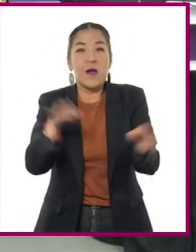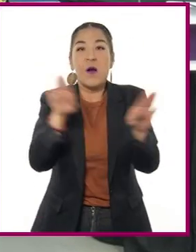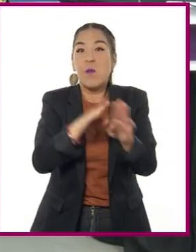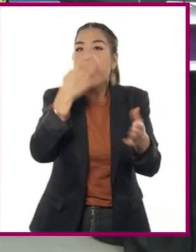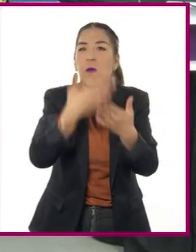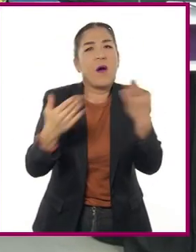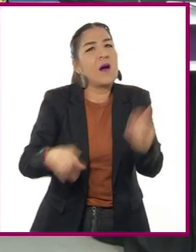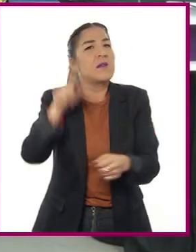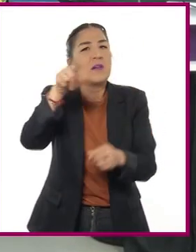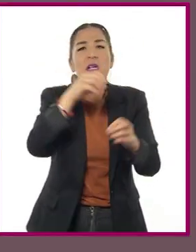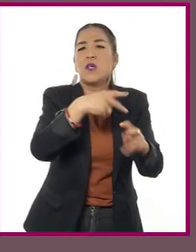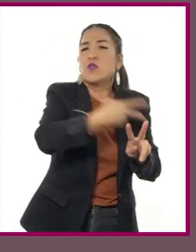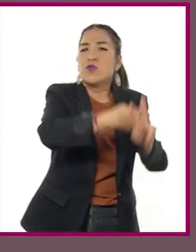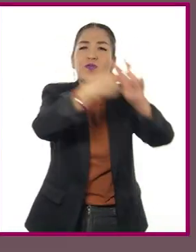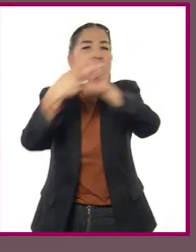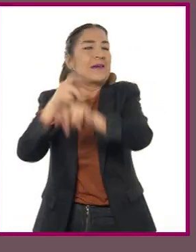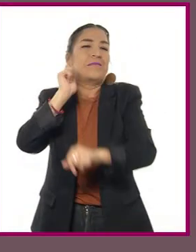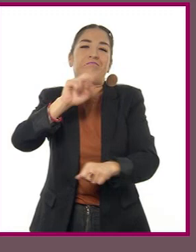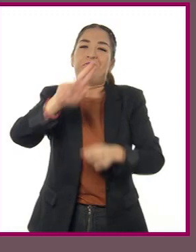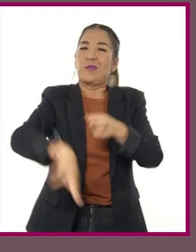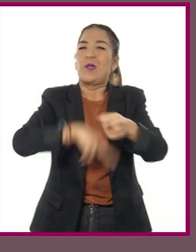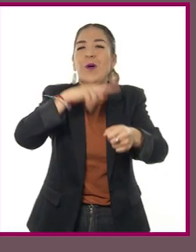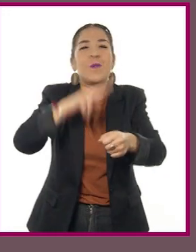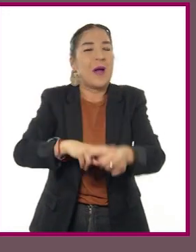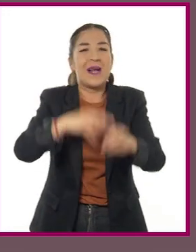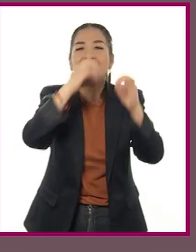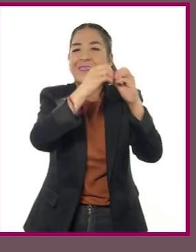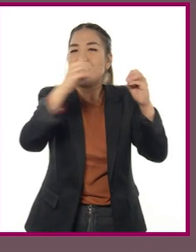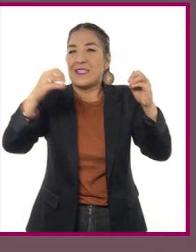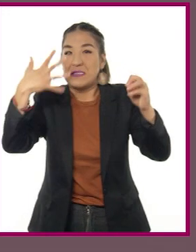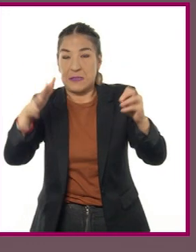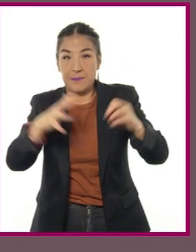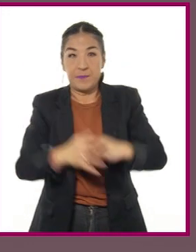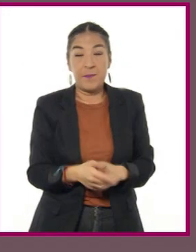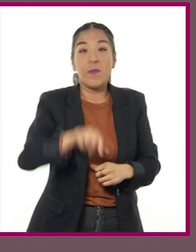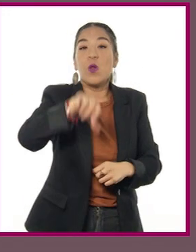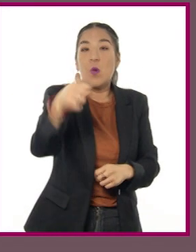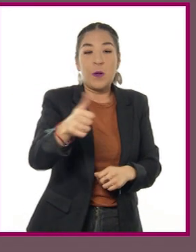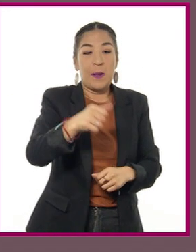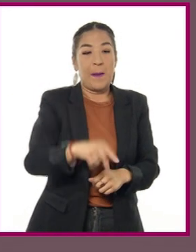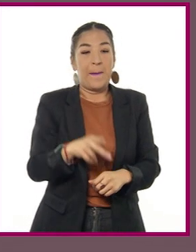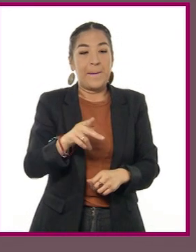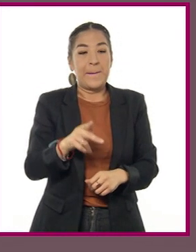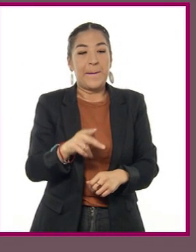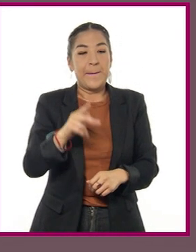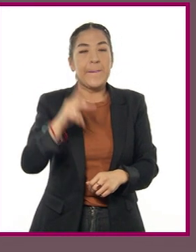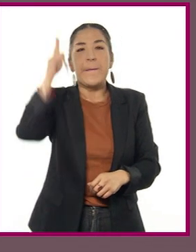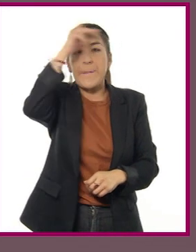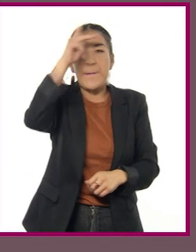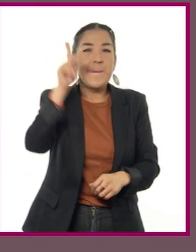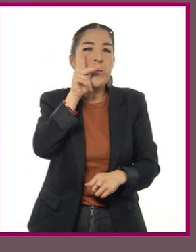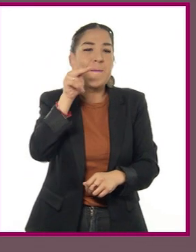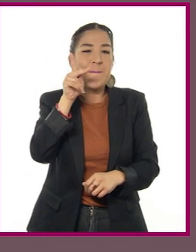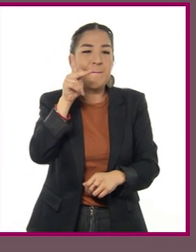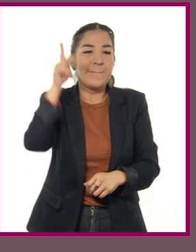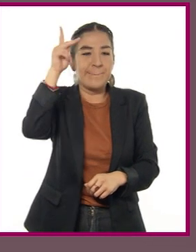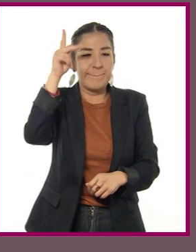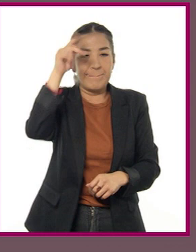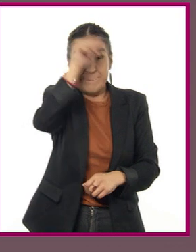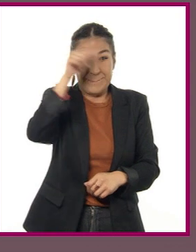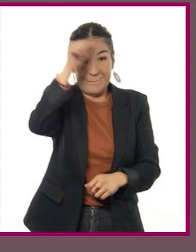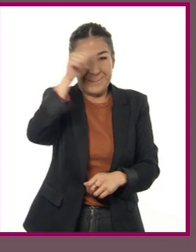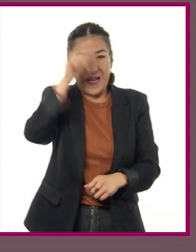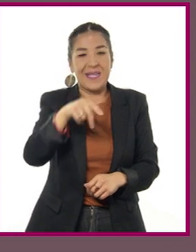fenómeno astronómico. Mientras que el padre Quino, en su exposición astronómica del